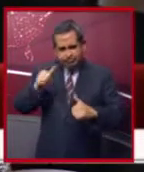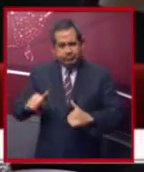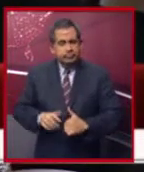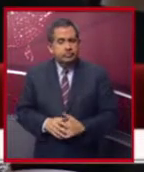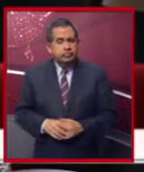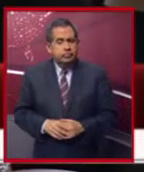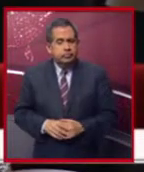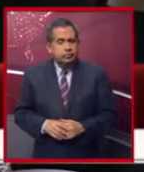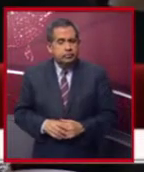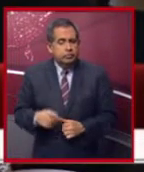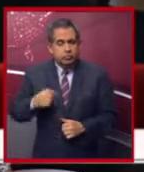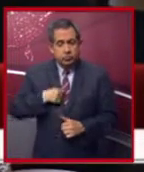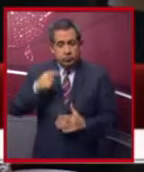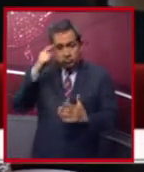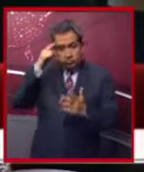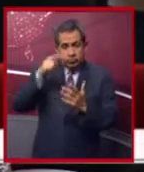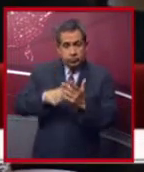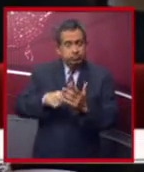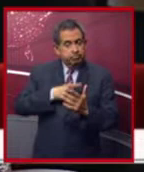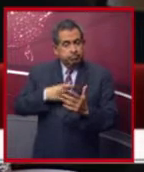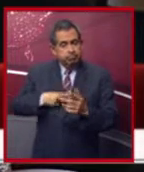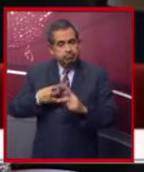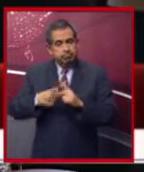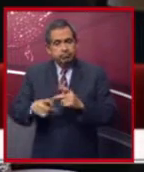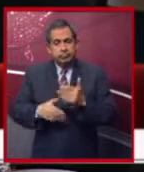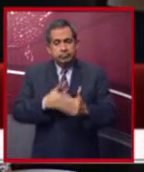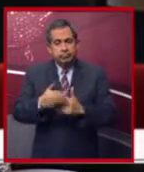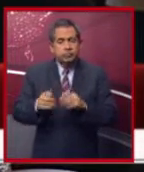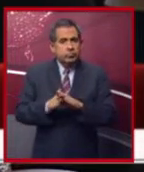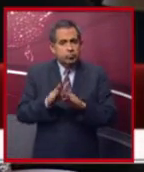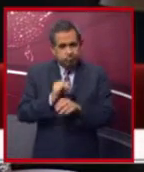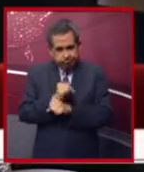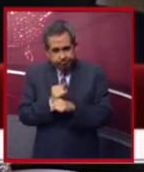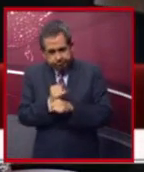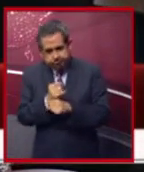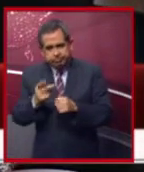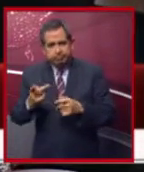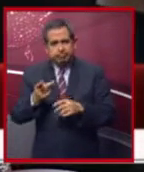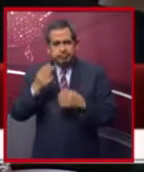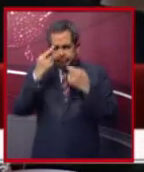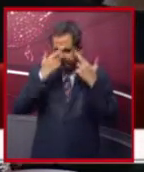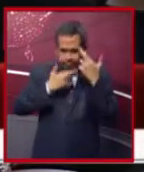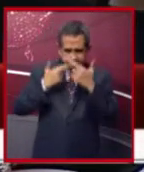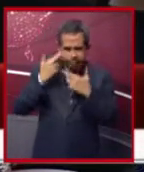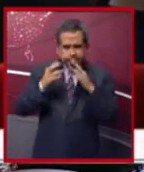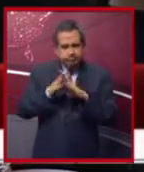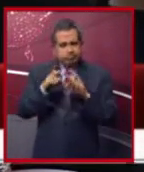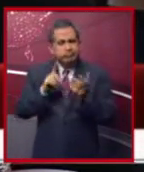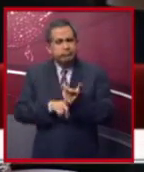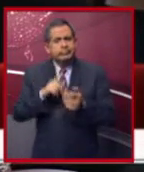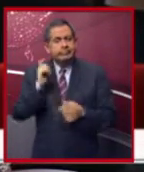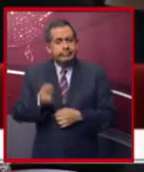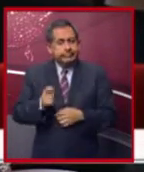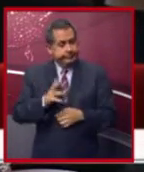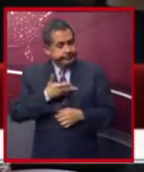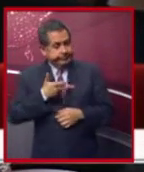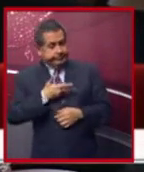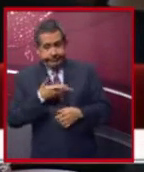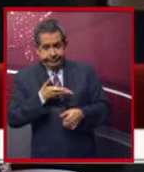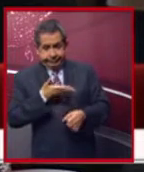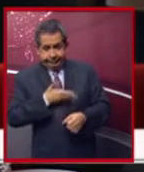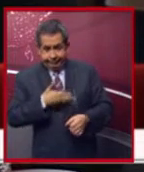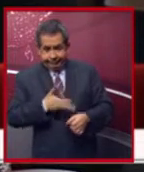creo que tenemos que empezar justamente por el análisis, la revisión, el análisis de lo que ya